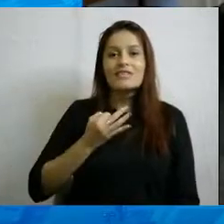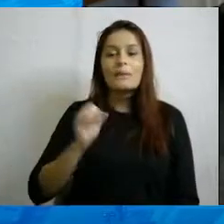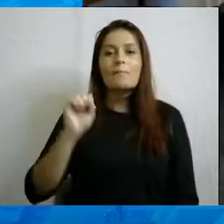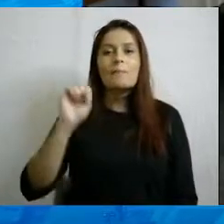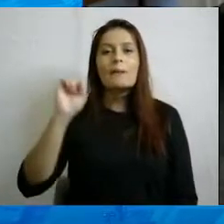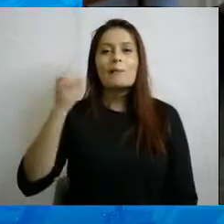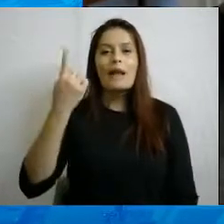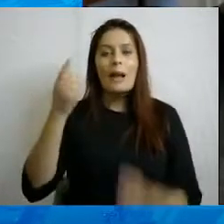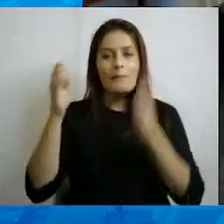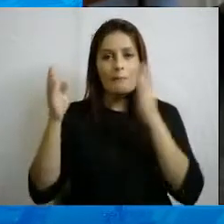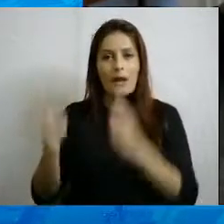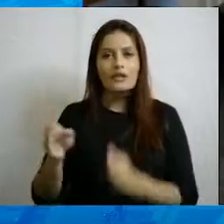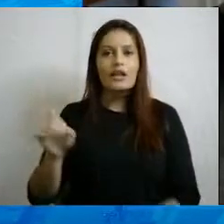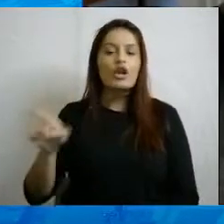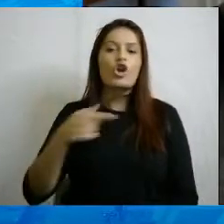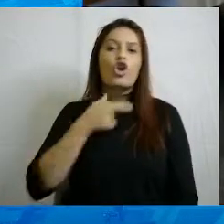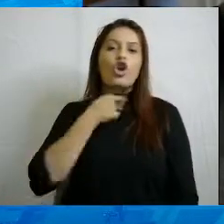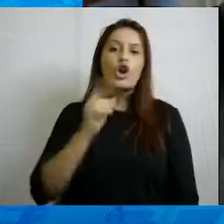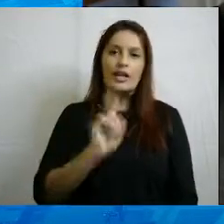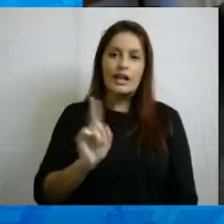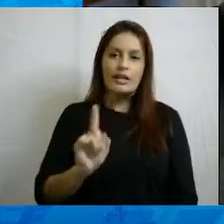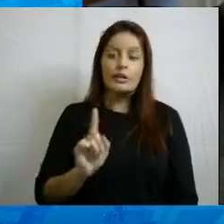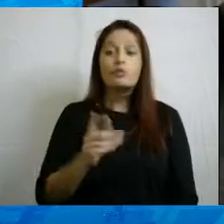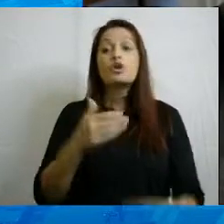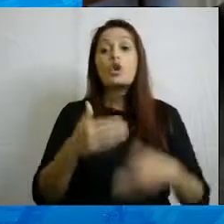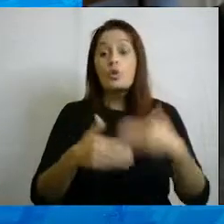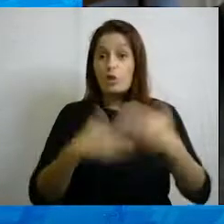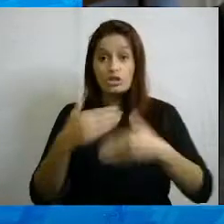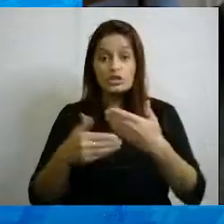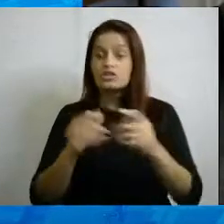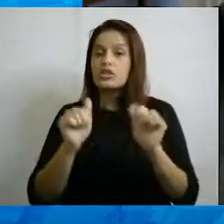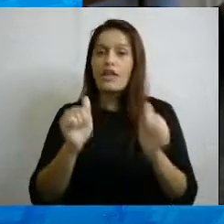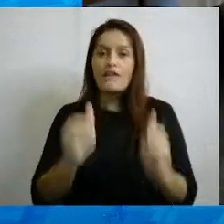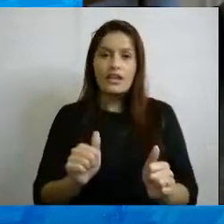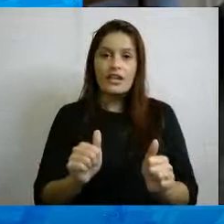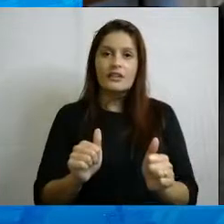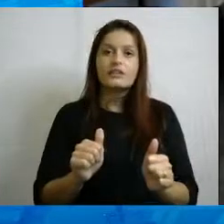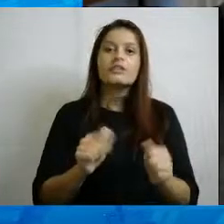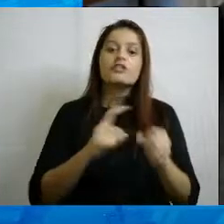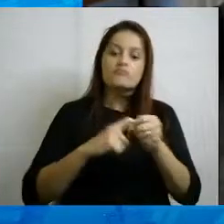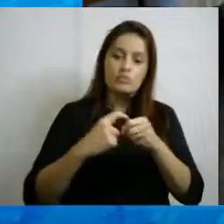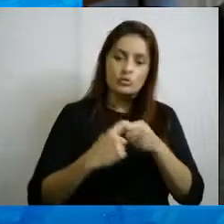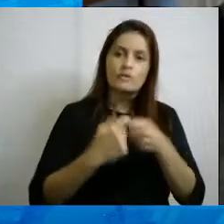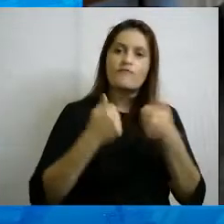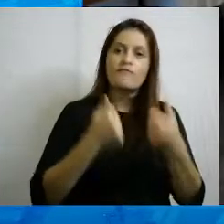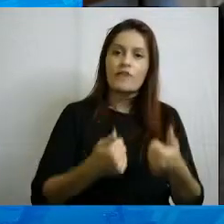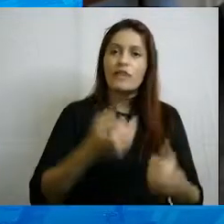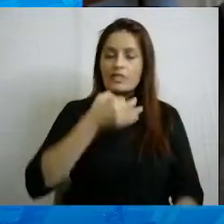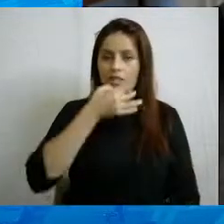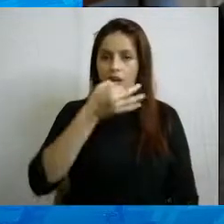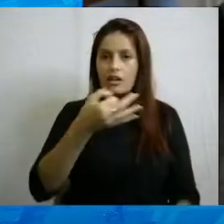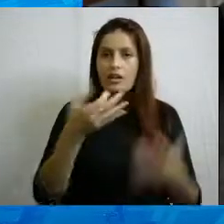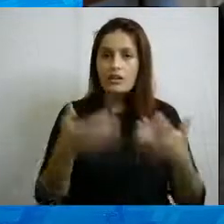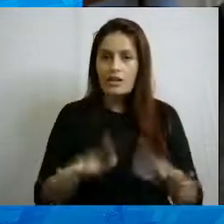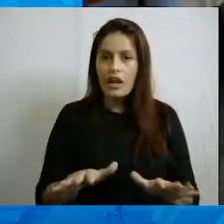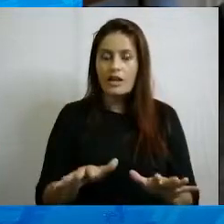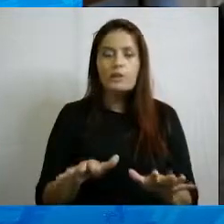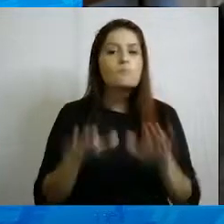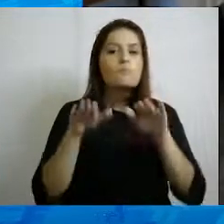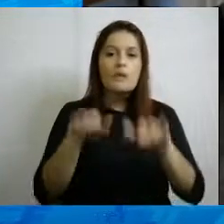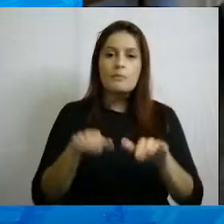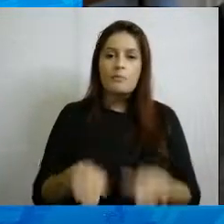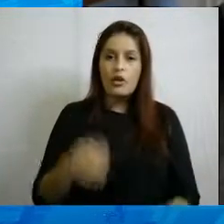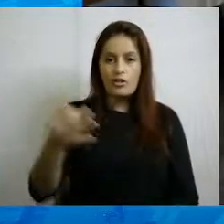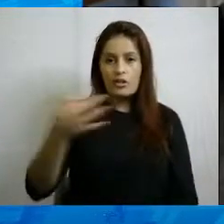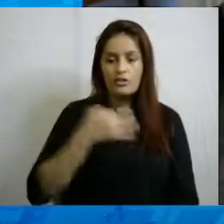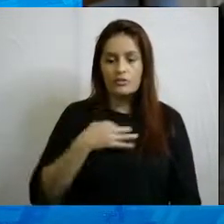que no le pareció. Pero en el fondo el proceso no está viciado y, ahí y en comisión se mencionó esto mismo que ella hace